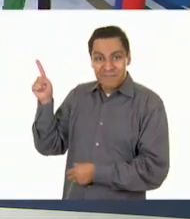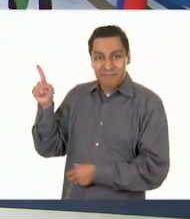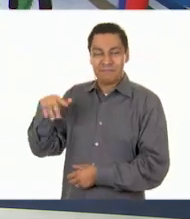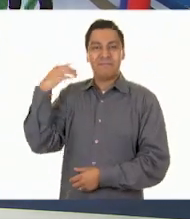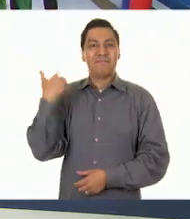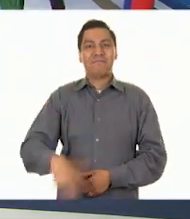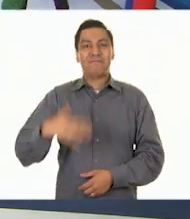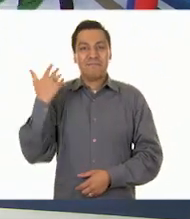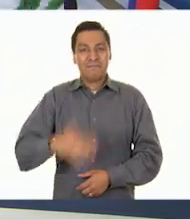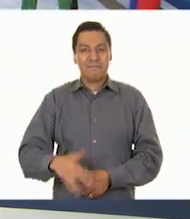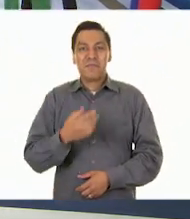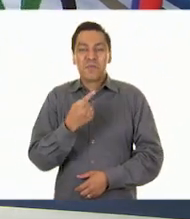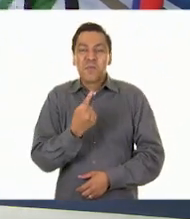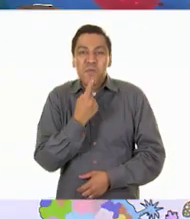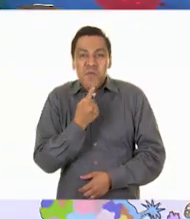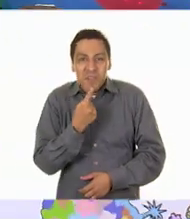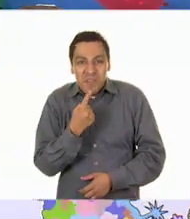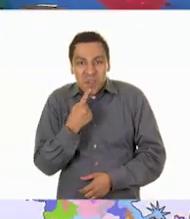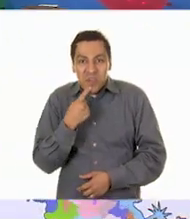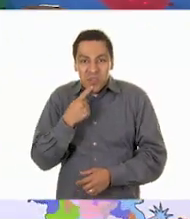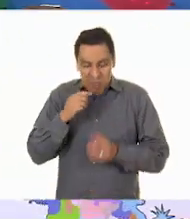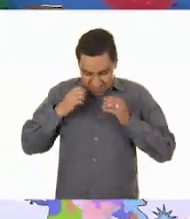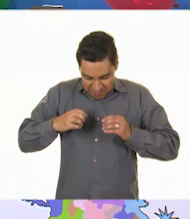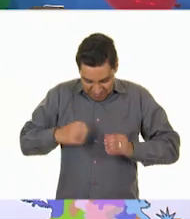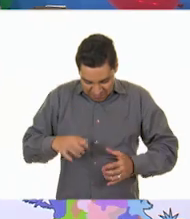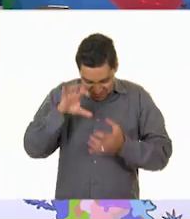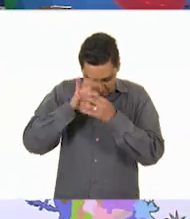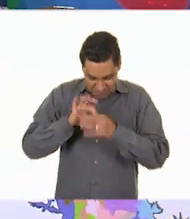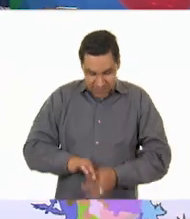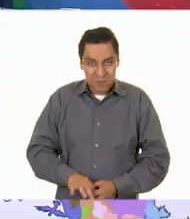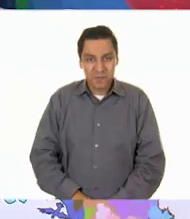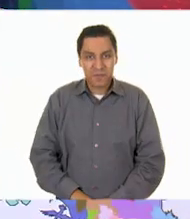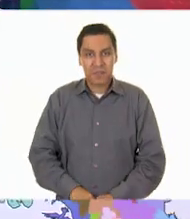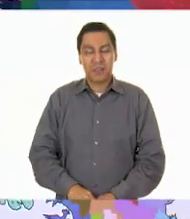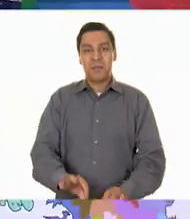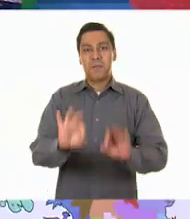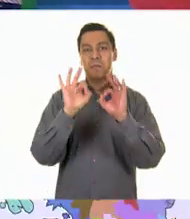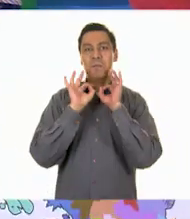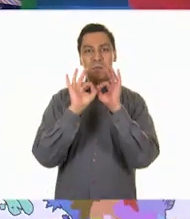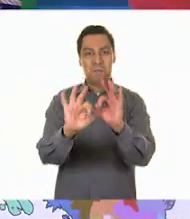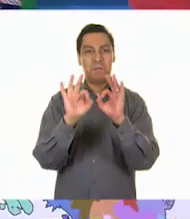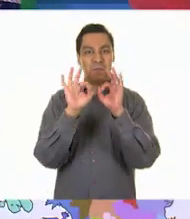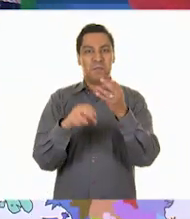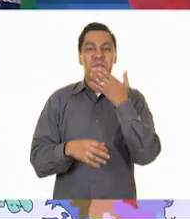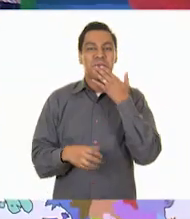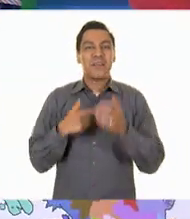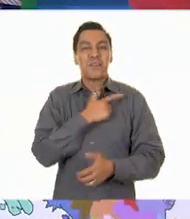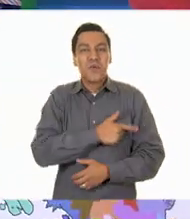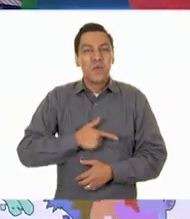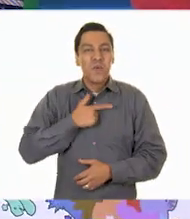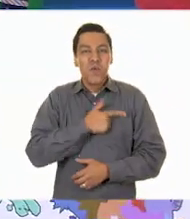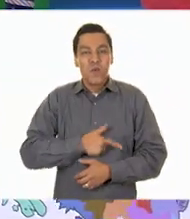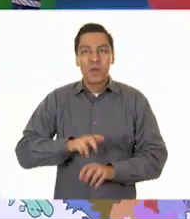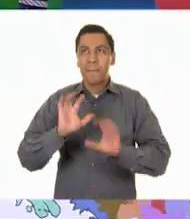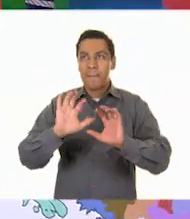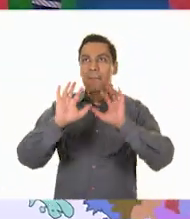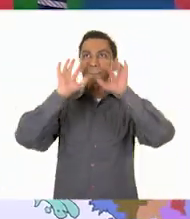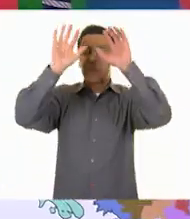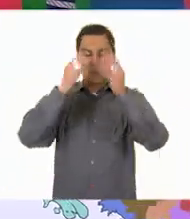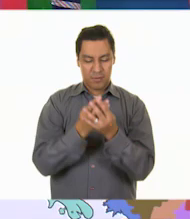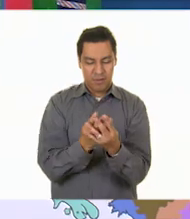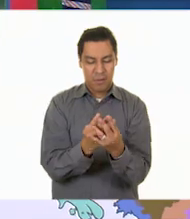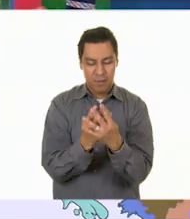y también encantó hacer un títere y el mío se llamó romina y le gusta mucho el basket y jugar a las cartas